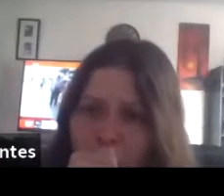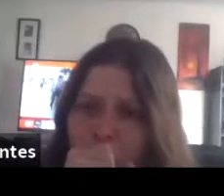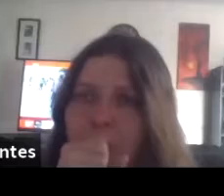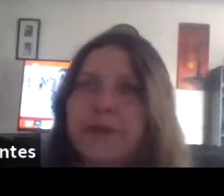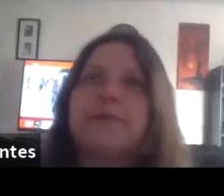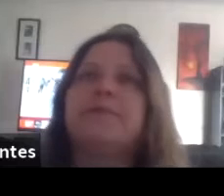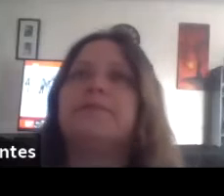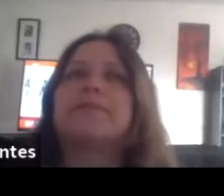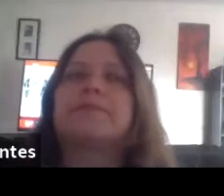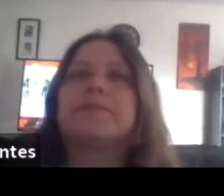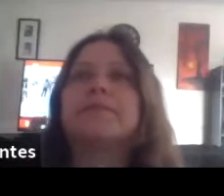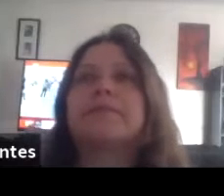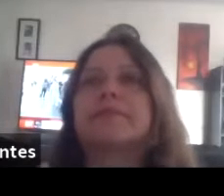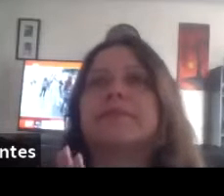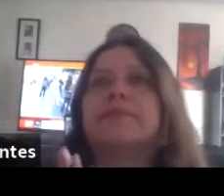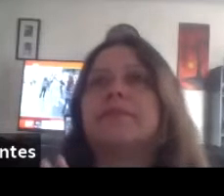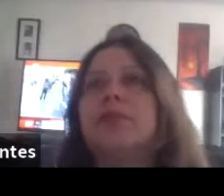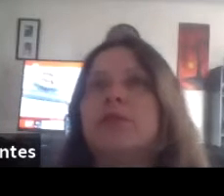Yorana,